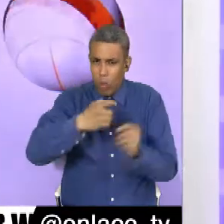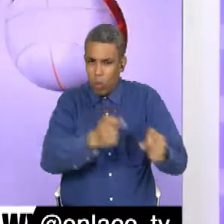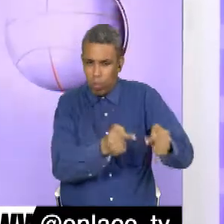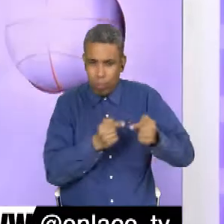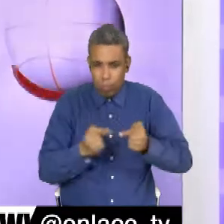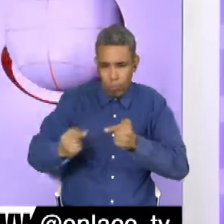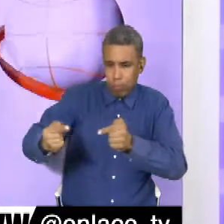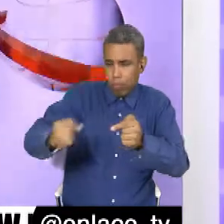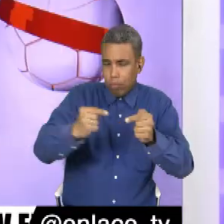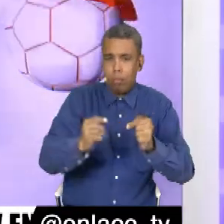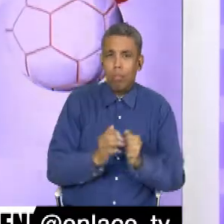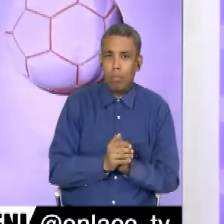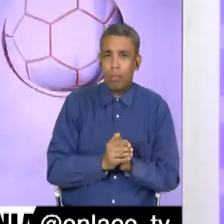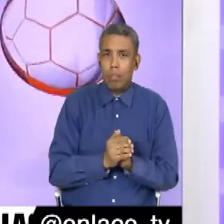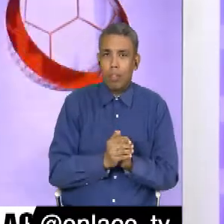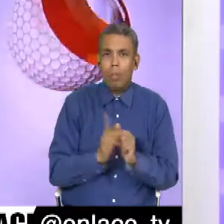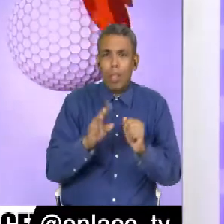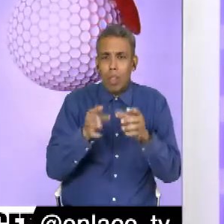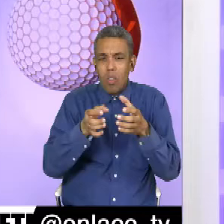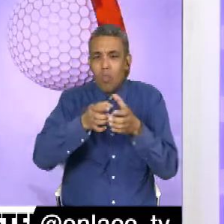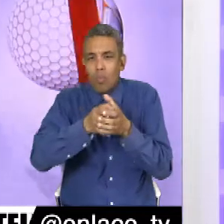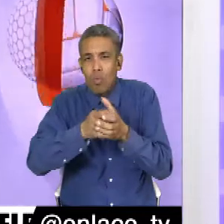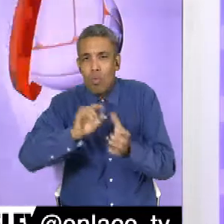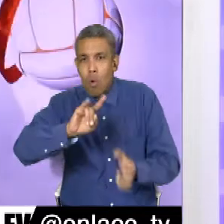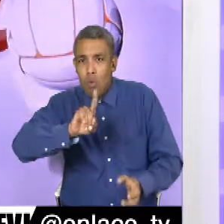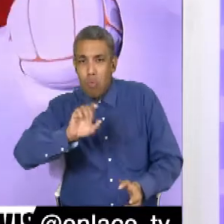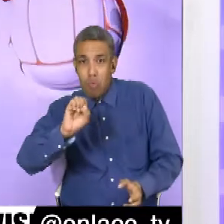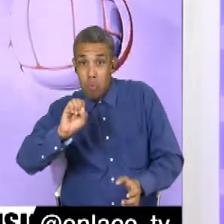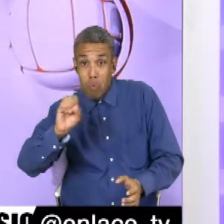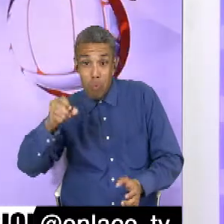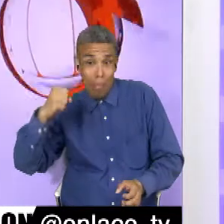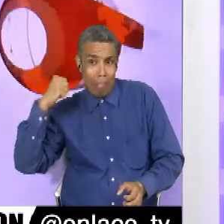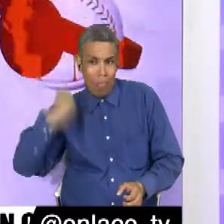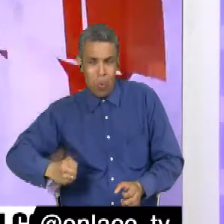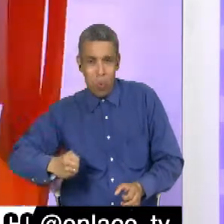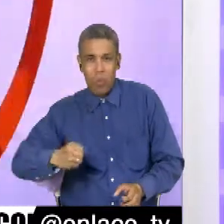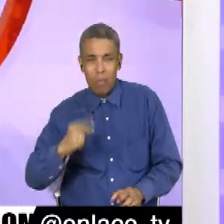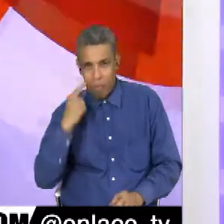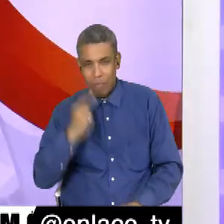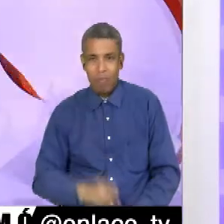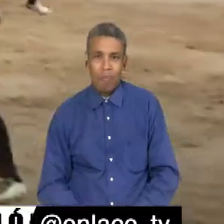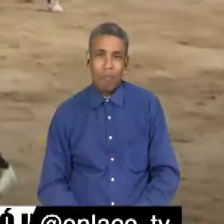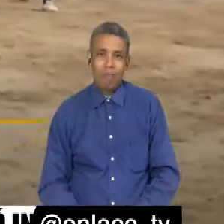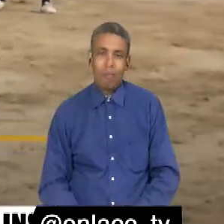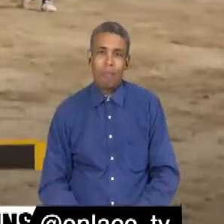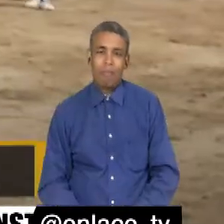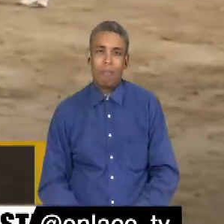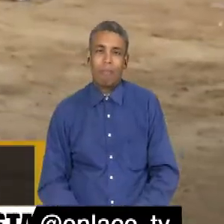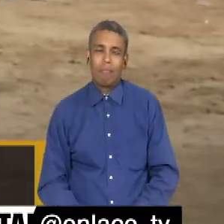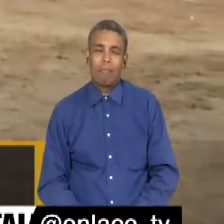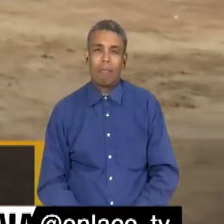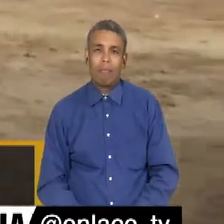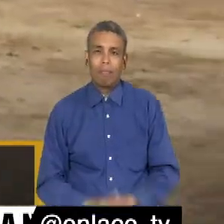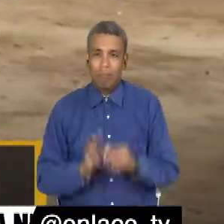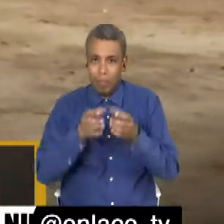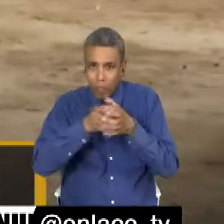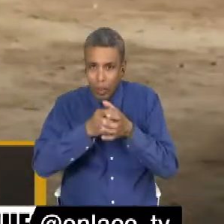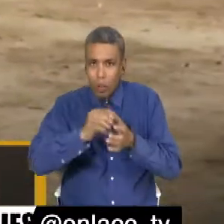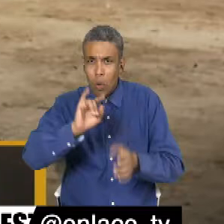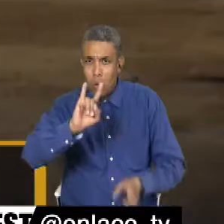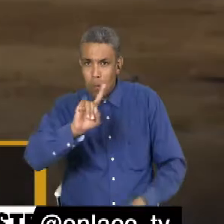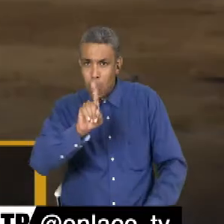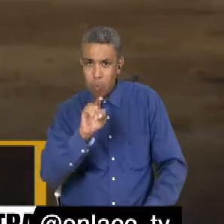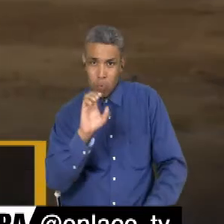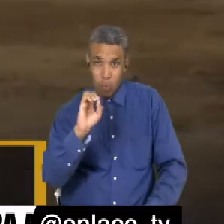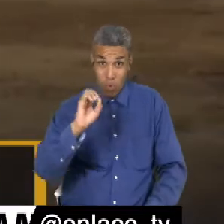de la Unión Sindical Obrera Uso lidera la tabla de posiciones de este campeonato. La Unión Sindical Obrera Uso es líder del torneo Los